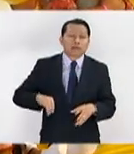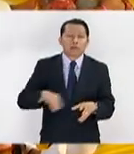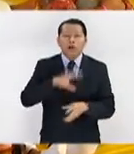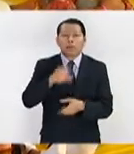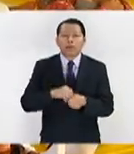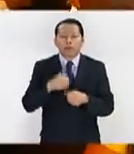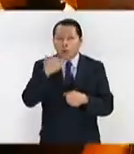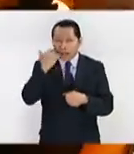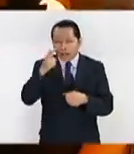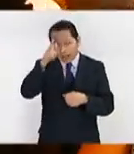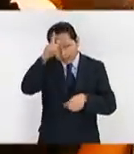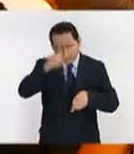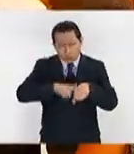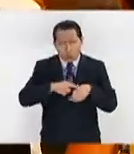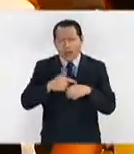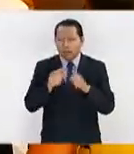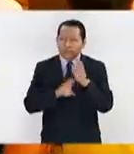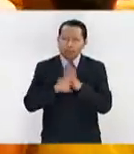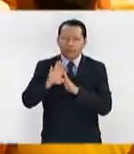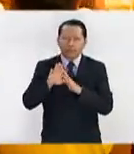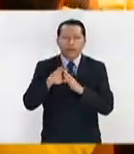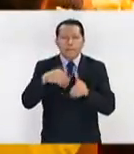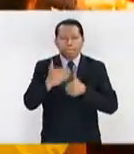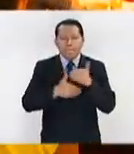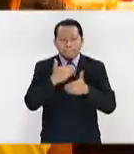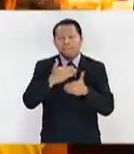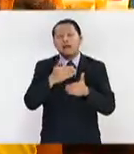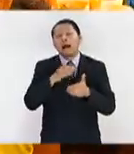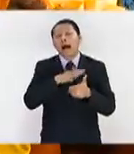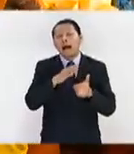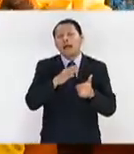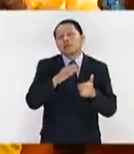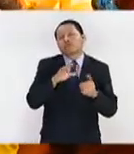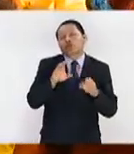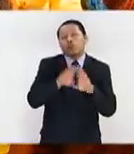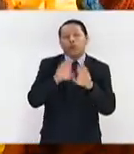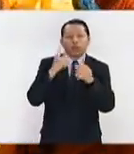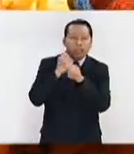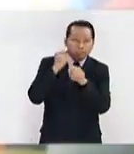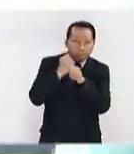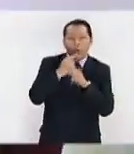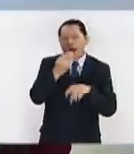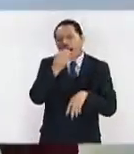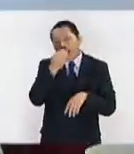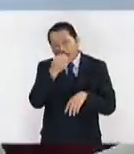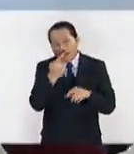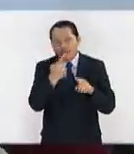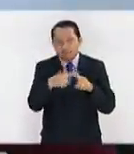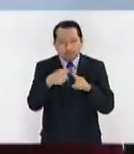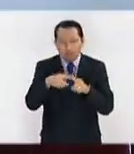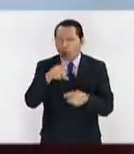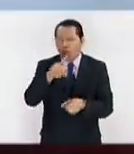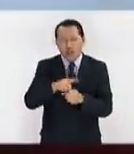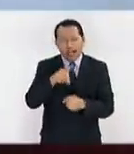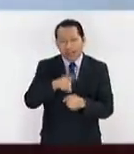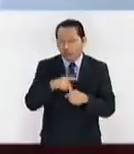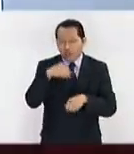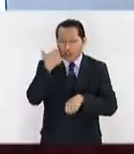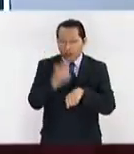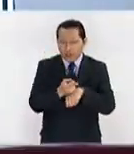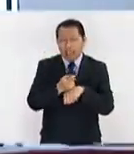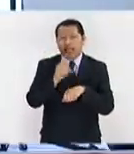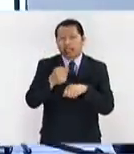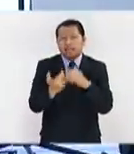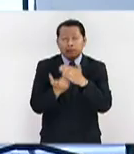desarrollo espiritual. El acceso, hospedaje y alimentación es de donación voluntaria. Las actividades que inician desde